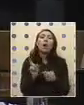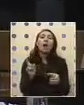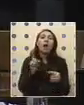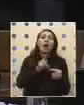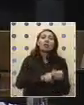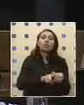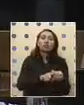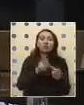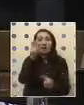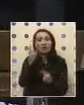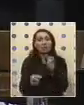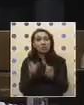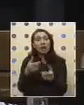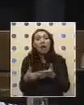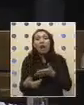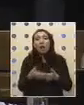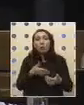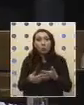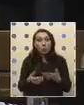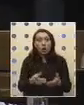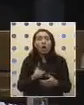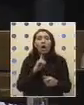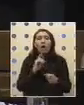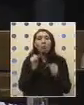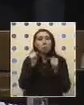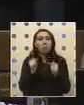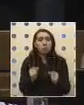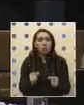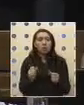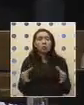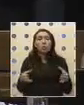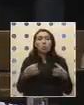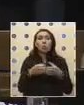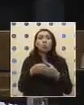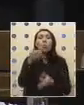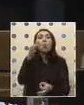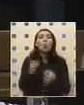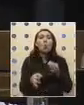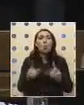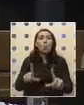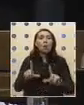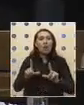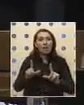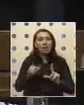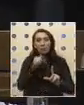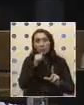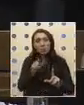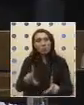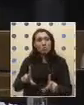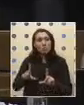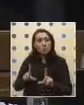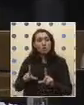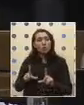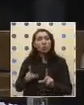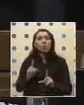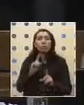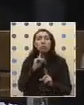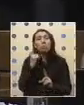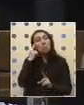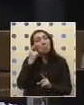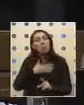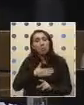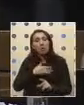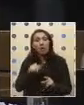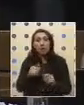Porque las personas naturales tienen la posibilidad de organizarse jurídicamente como personas jurídicas como lo estimen adecuado.